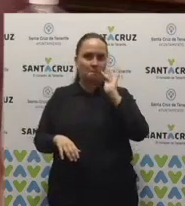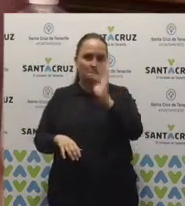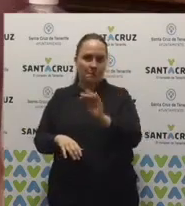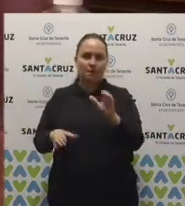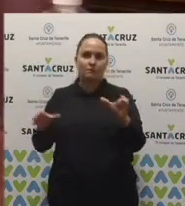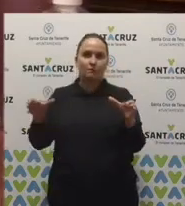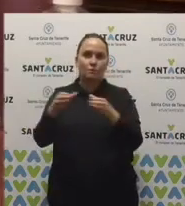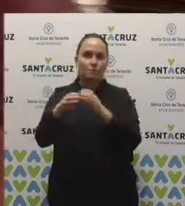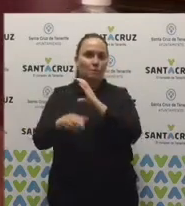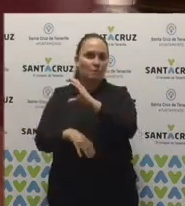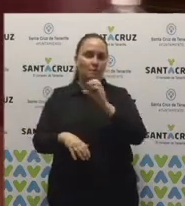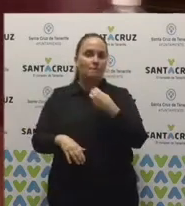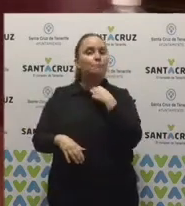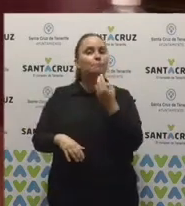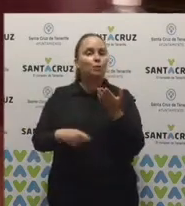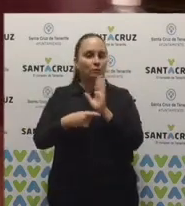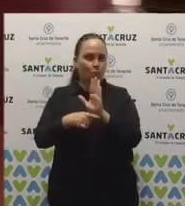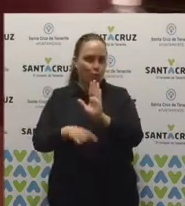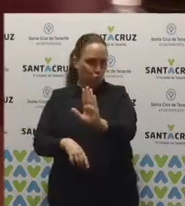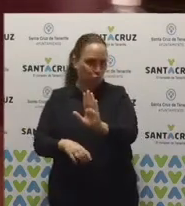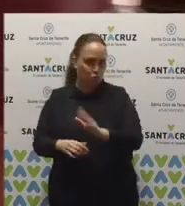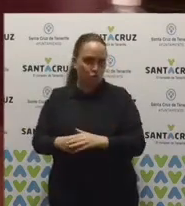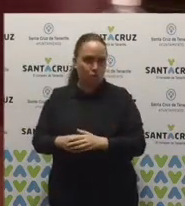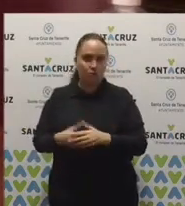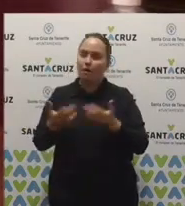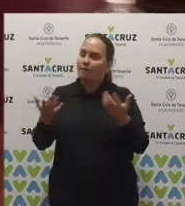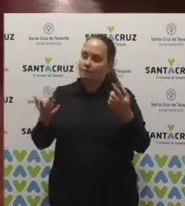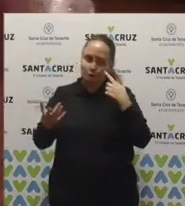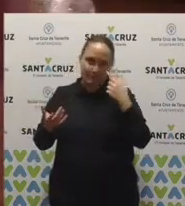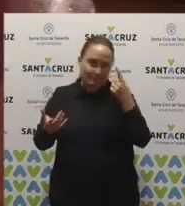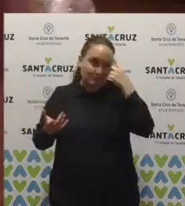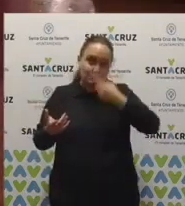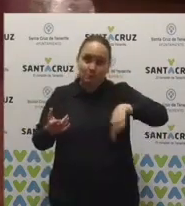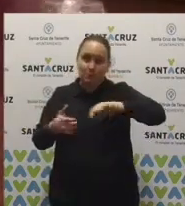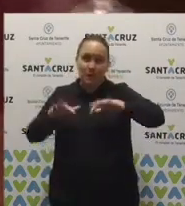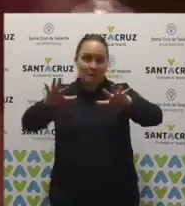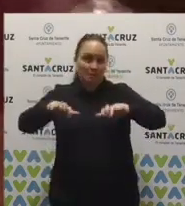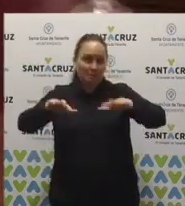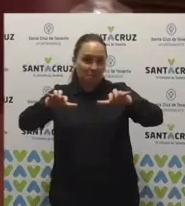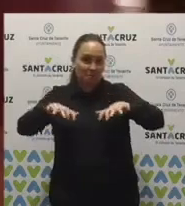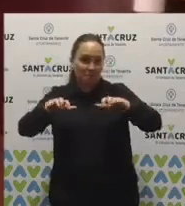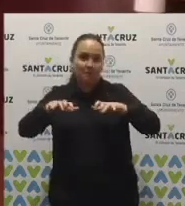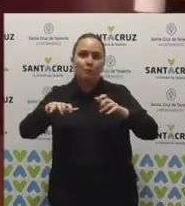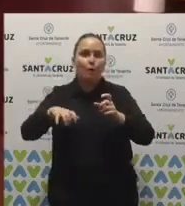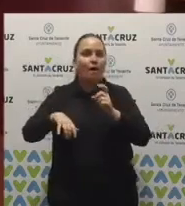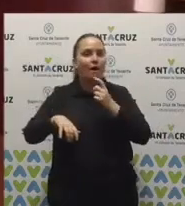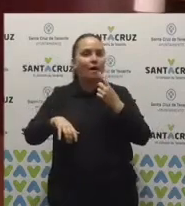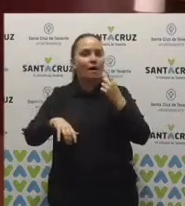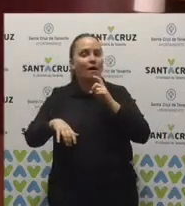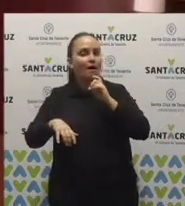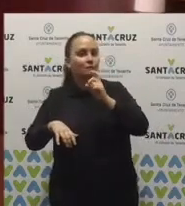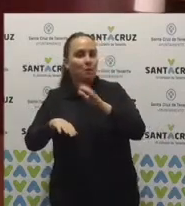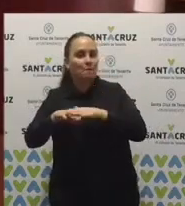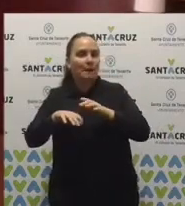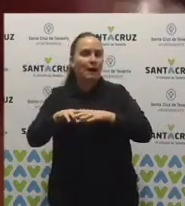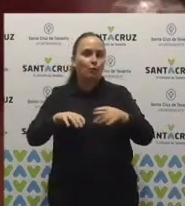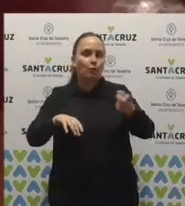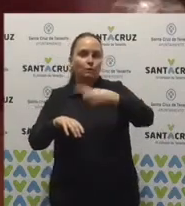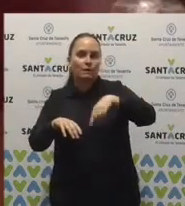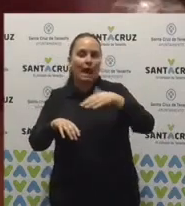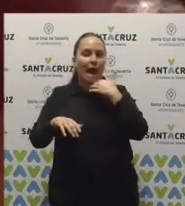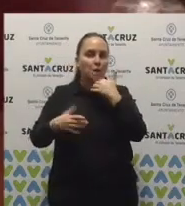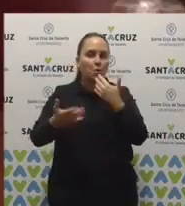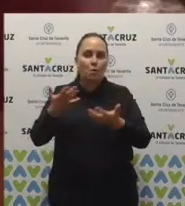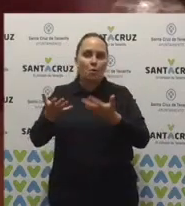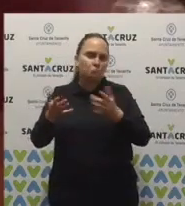portavoz de coalición canaria yo entiendo que estamos todos aprendiendo simplemente la potencia no es por para que no para que